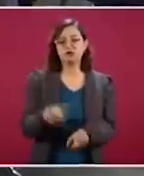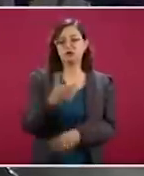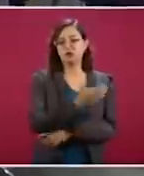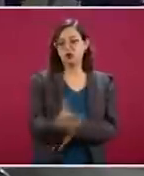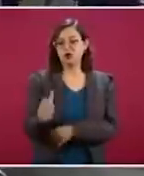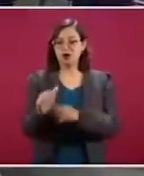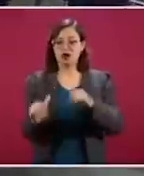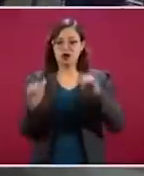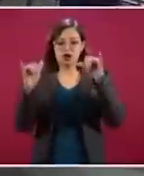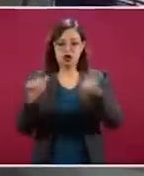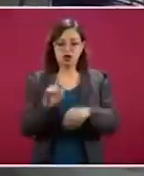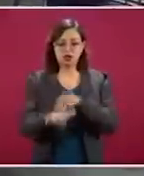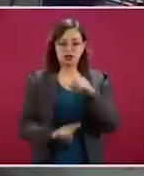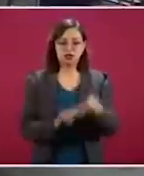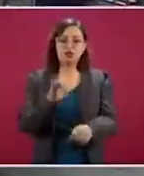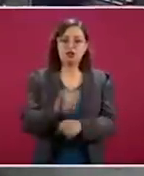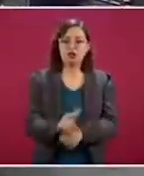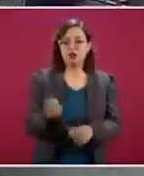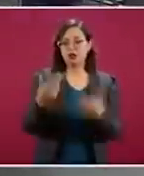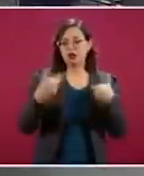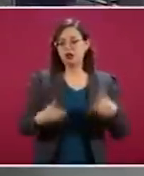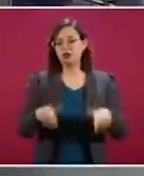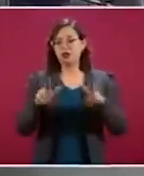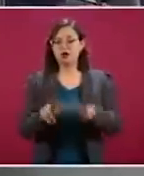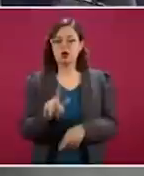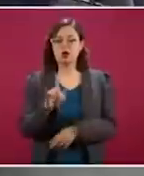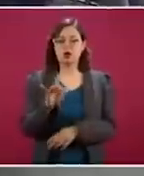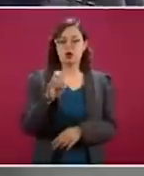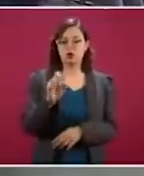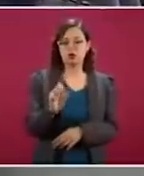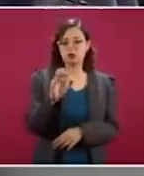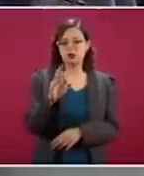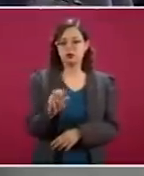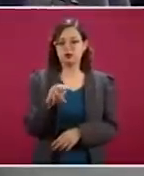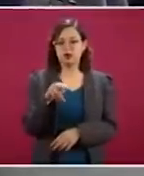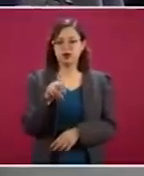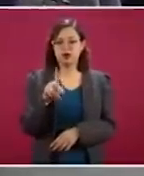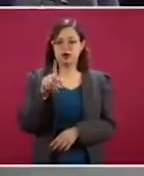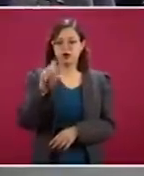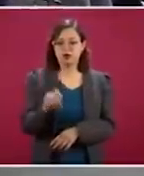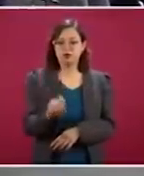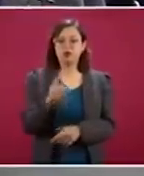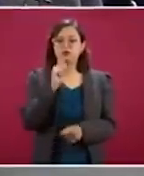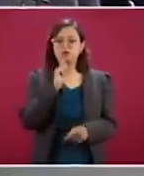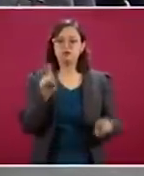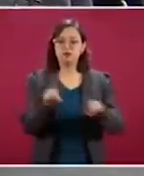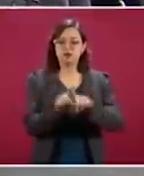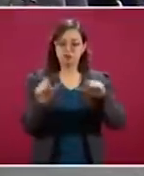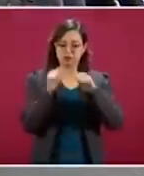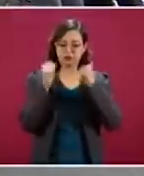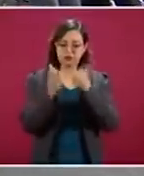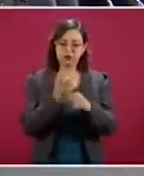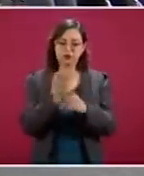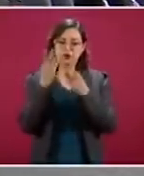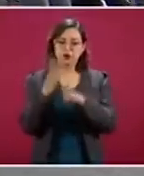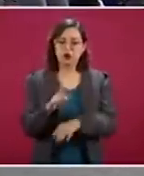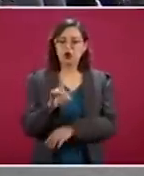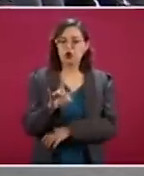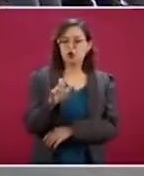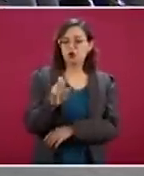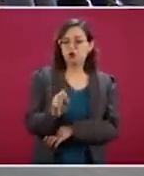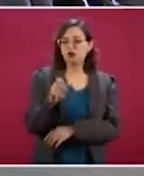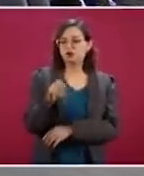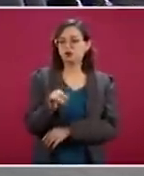Agropecuario, representado en esta ocasión por Luis Fernando Haro y por Juan Barrio. Está la Asociación de Banqueros, con Luis Niño de